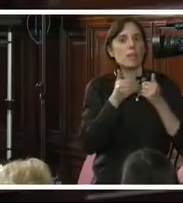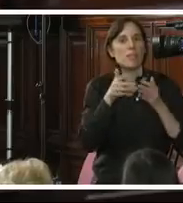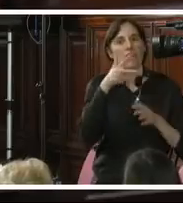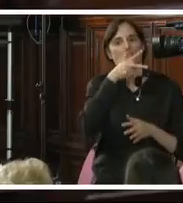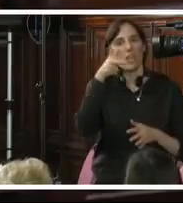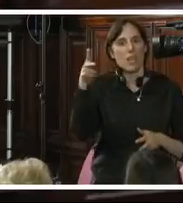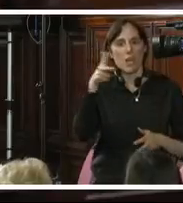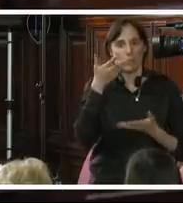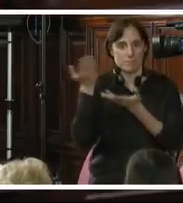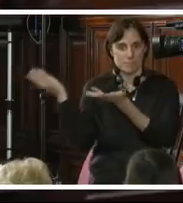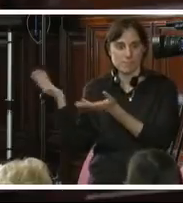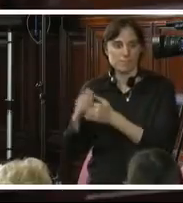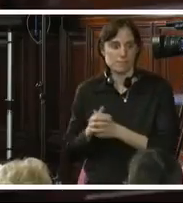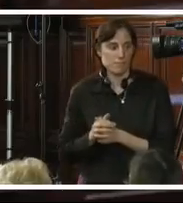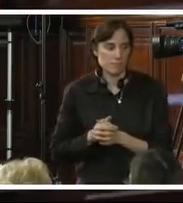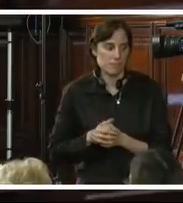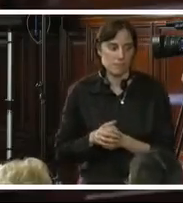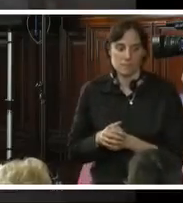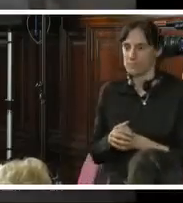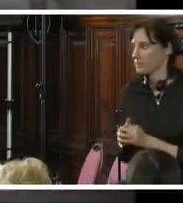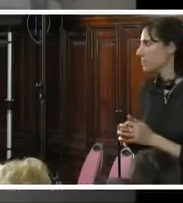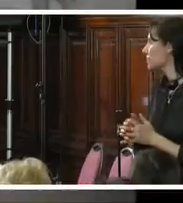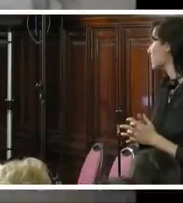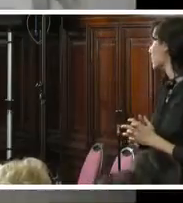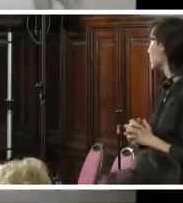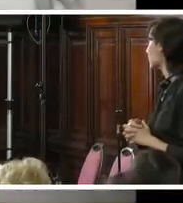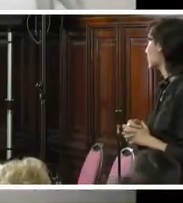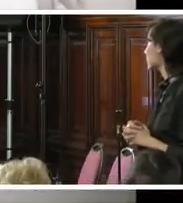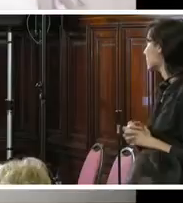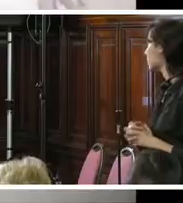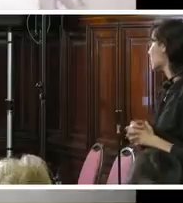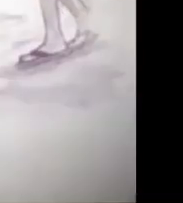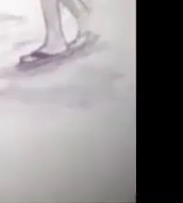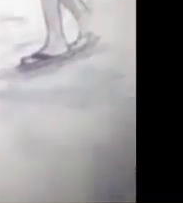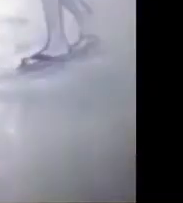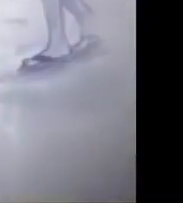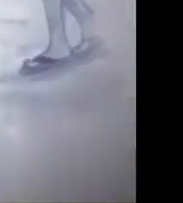we would like to show a video in this regard.